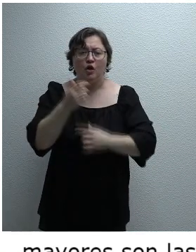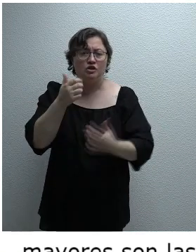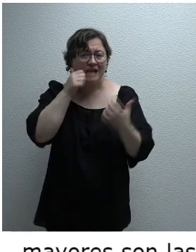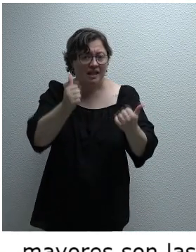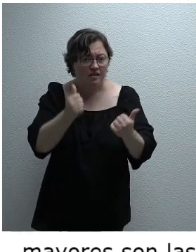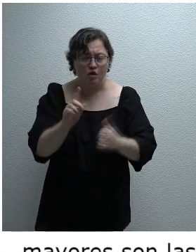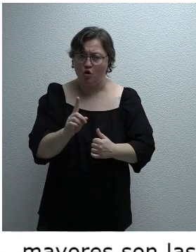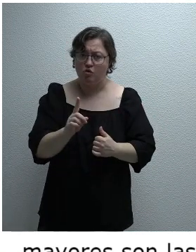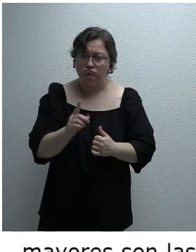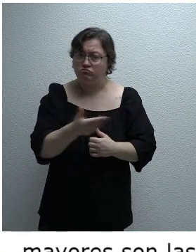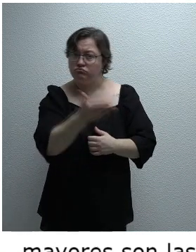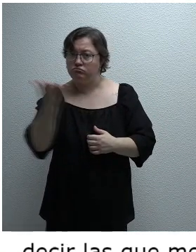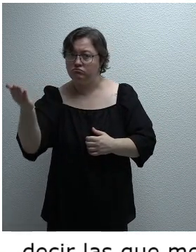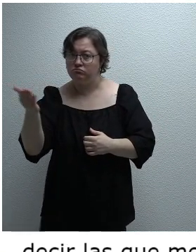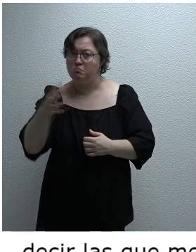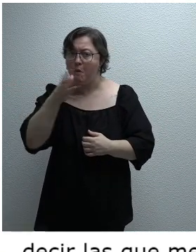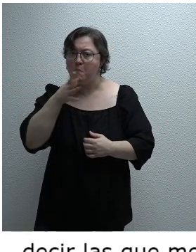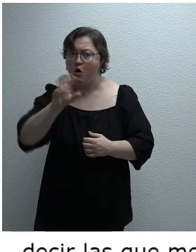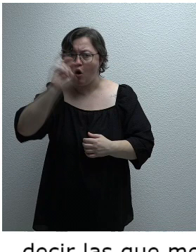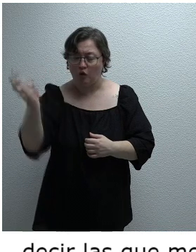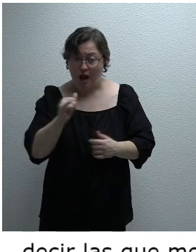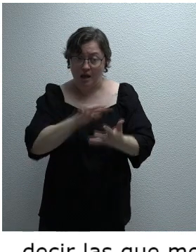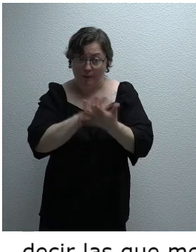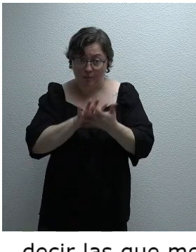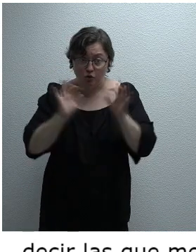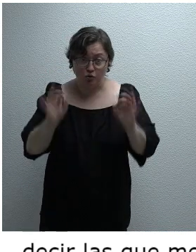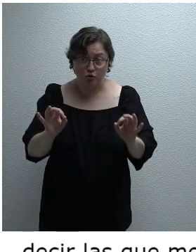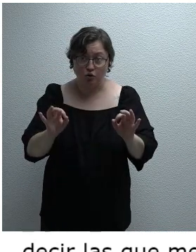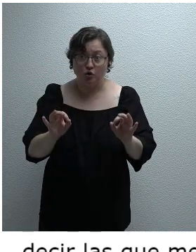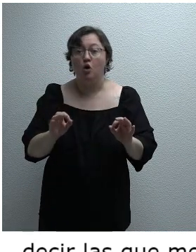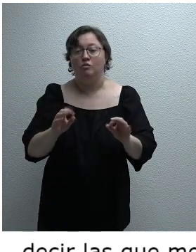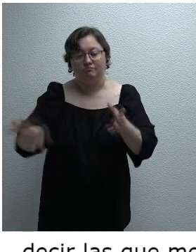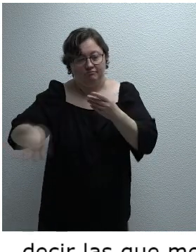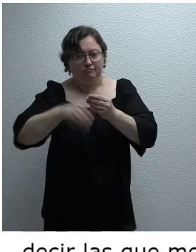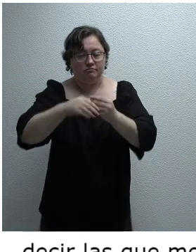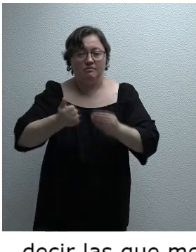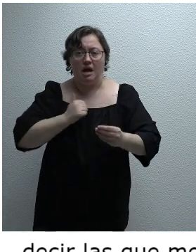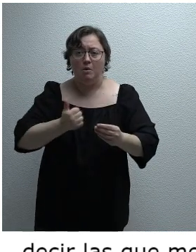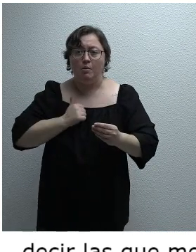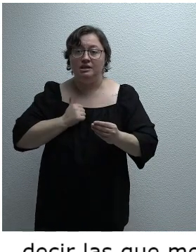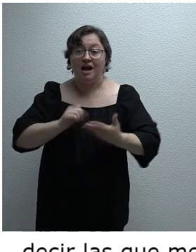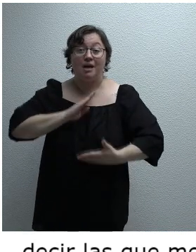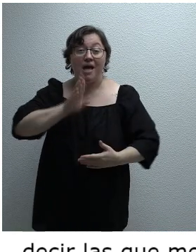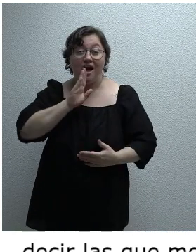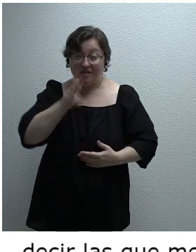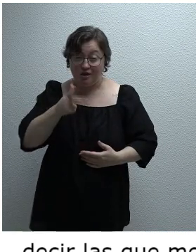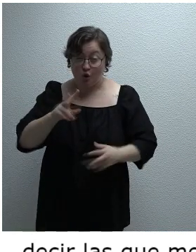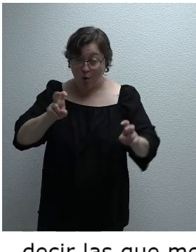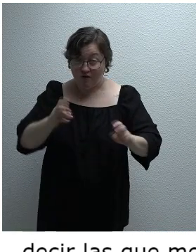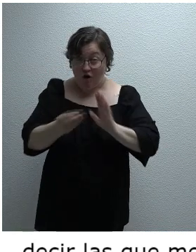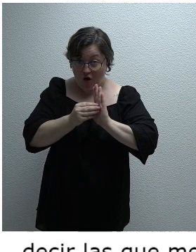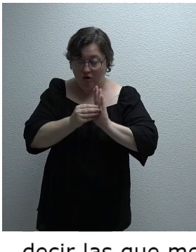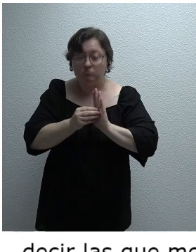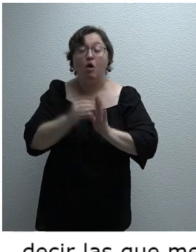sanitarias, y aquí hablamos, lo hilamos, con esta nueva capacidad jurídica,